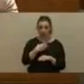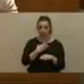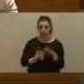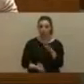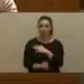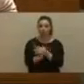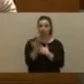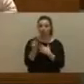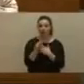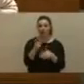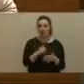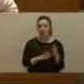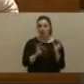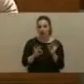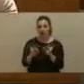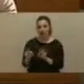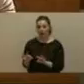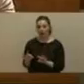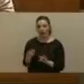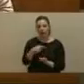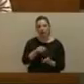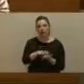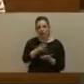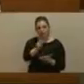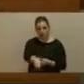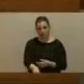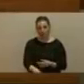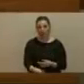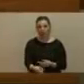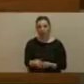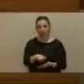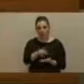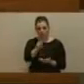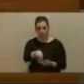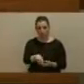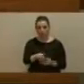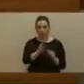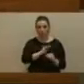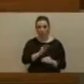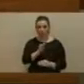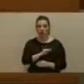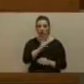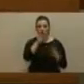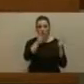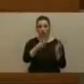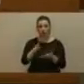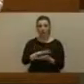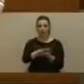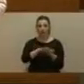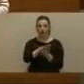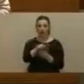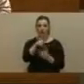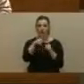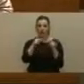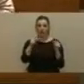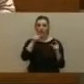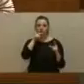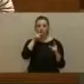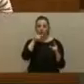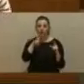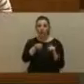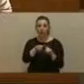la especialidad. Y nos inquieta también mucho que hablen ustedes del bable asturiano como